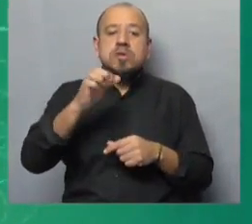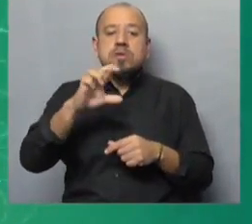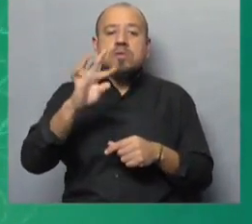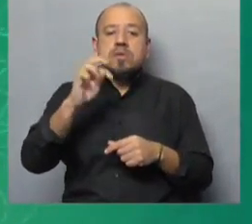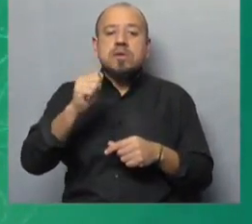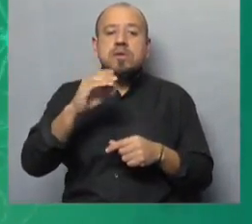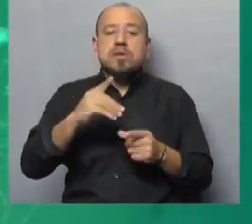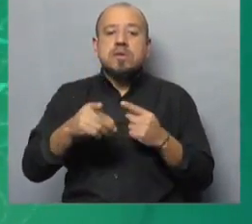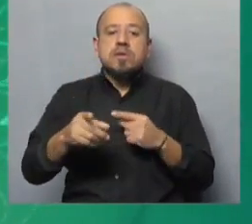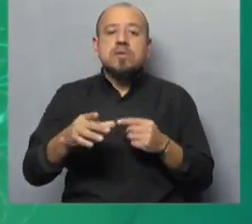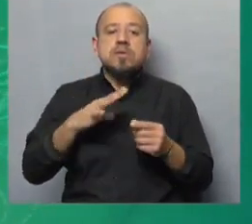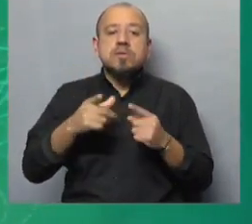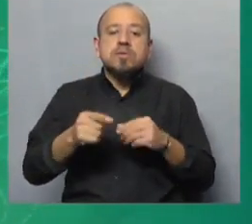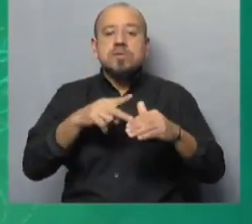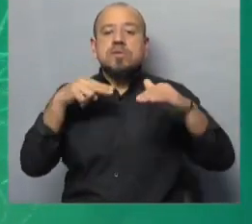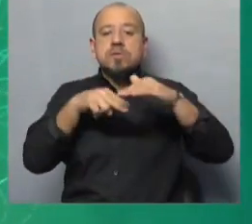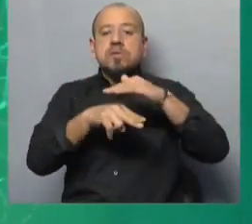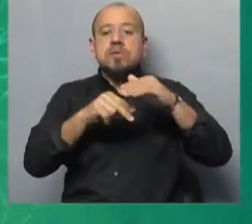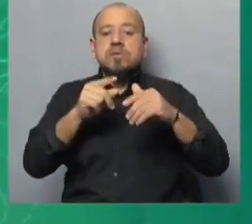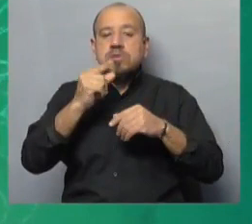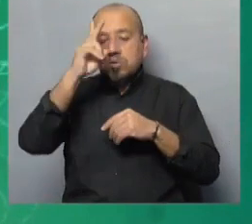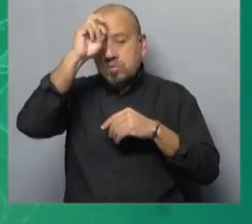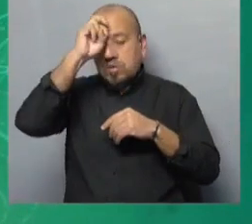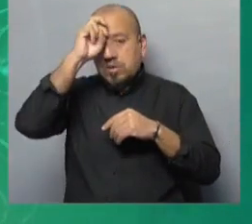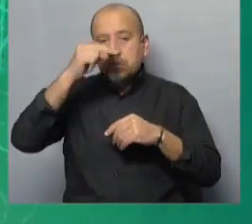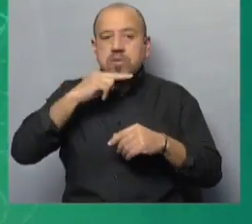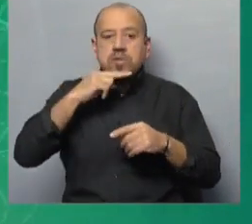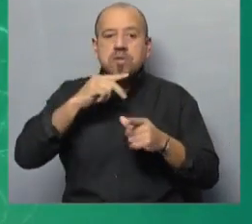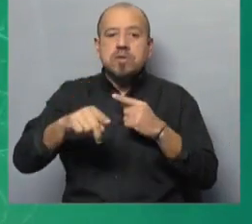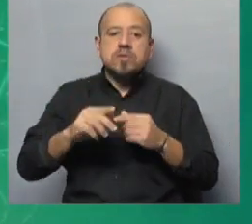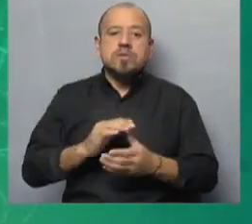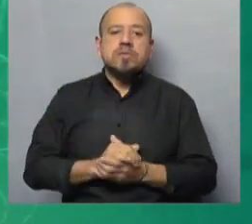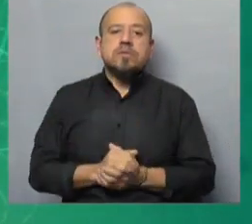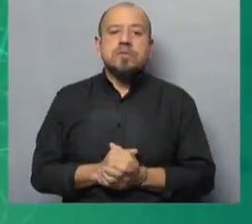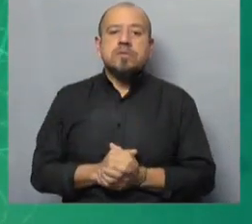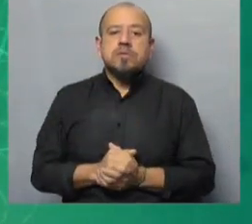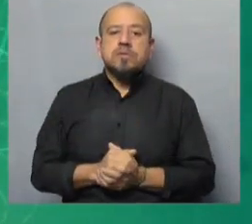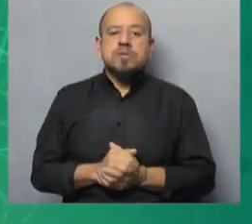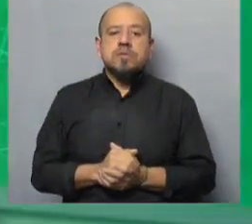el joven se encuentra internado en el hospital de las piedras en estado reservado